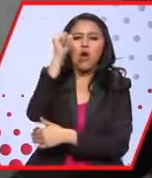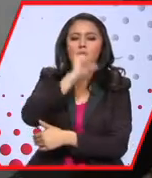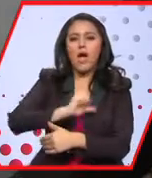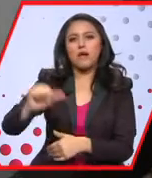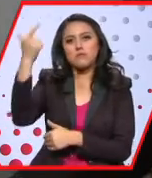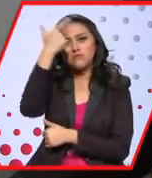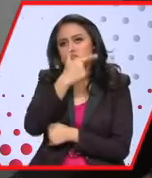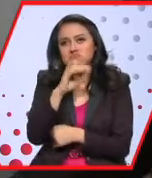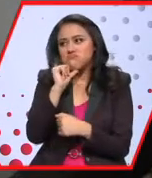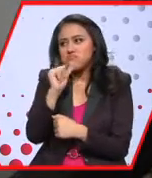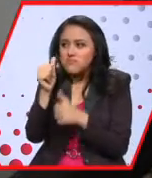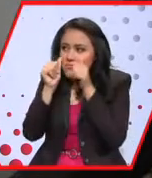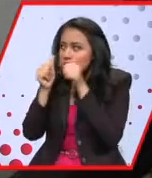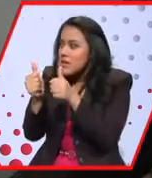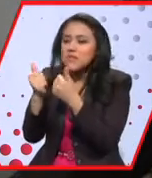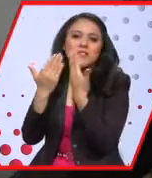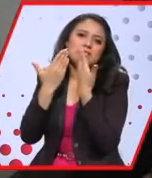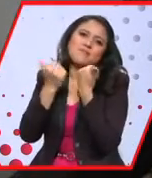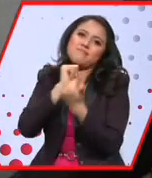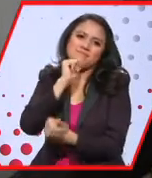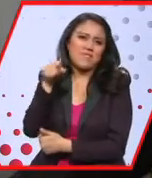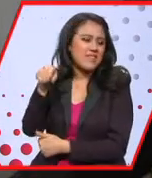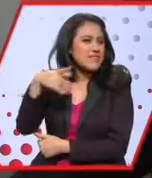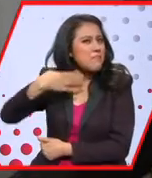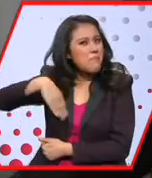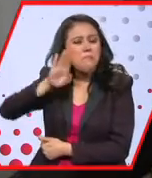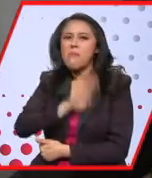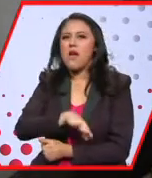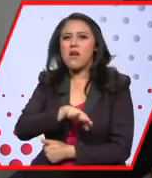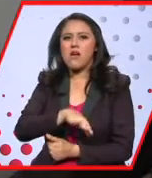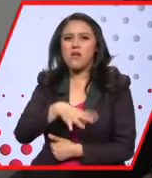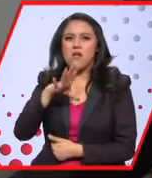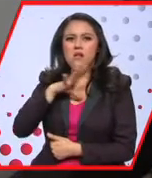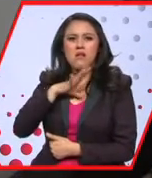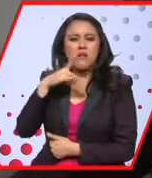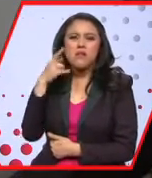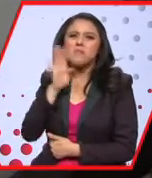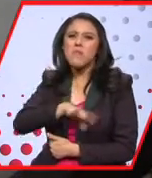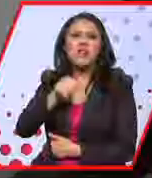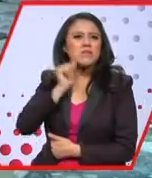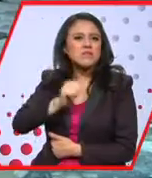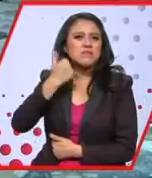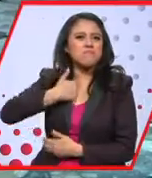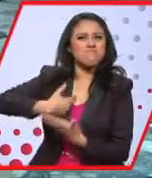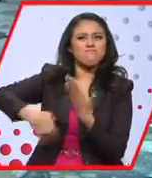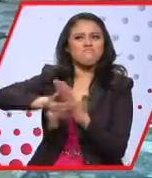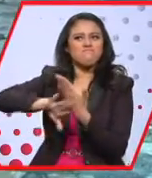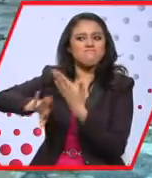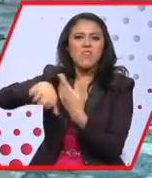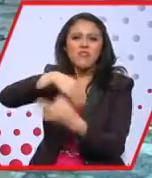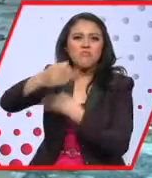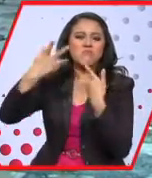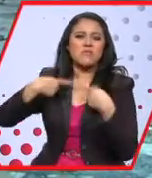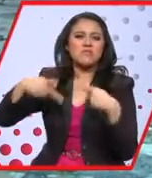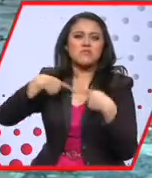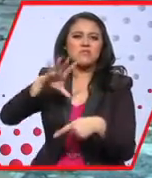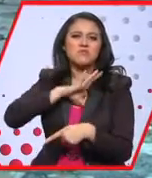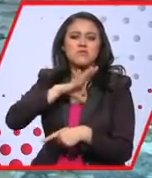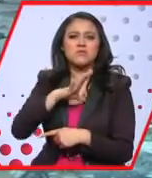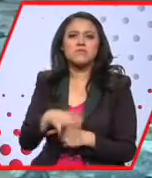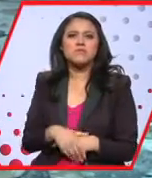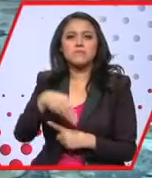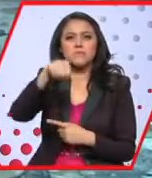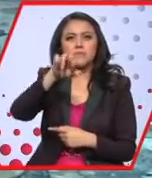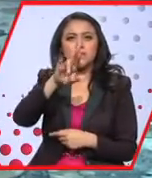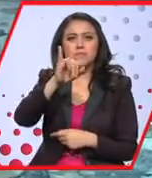cuidarlo. Él es una persona que está dañada. Es una persona que le gusta hacer daño. María de Jesús ya se encuentra en un